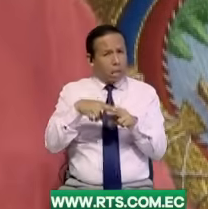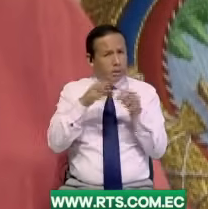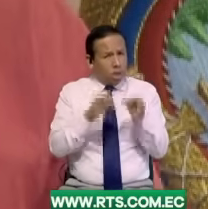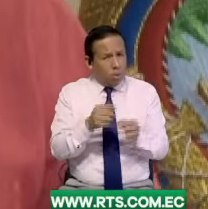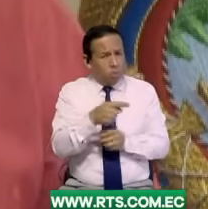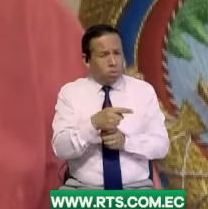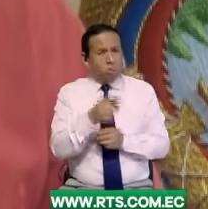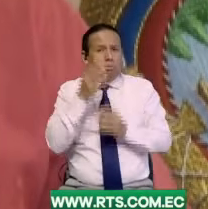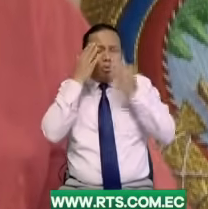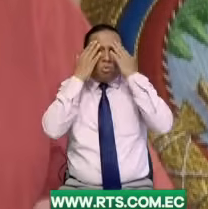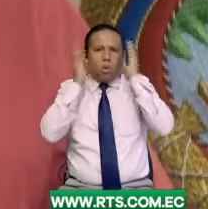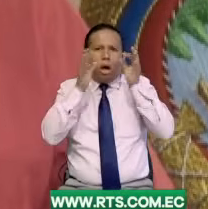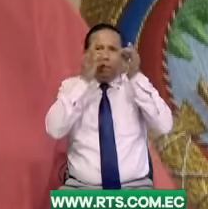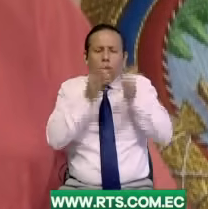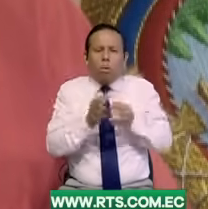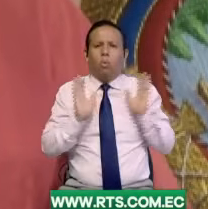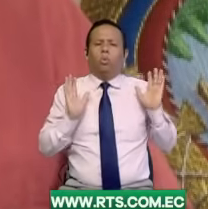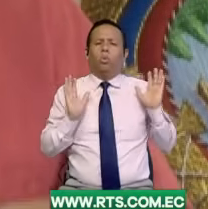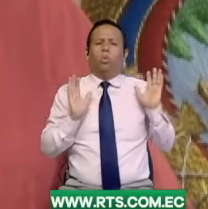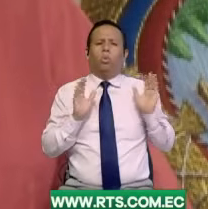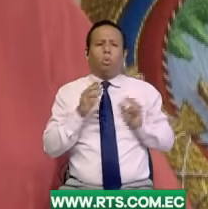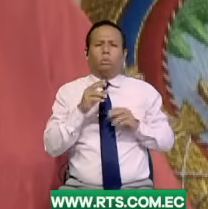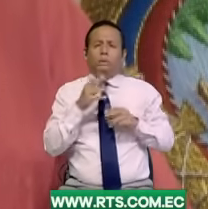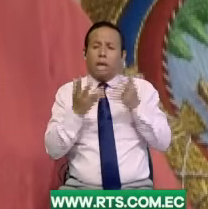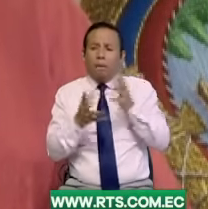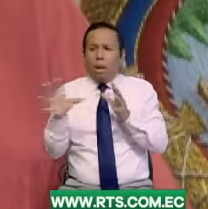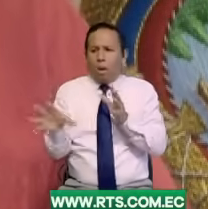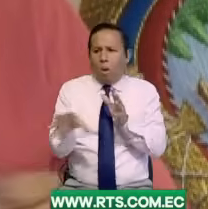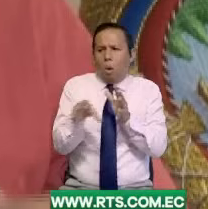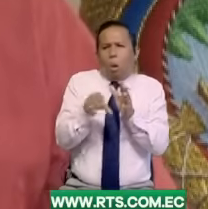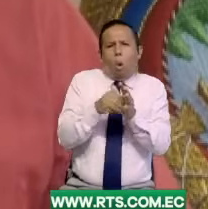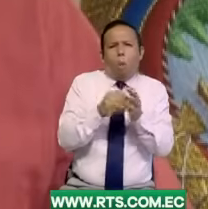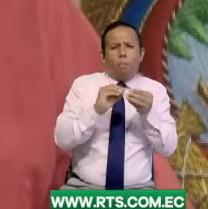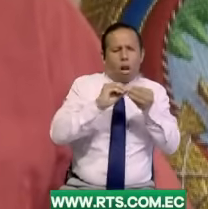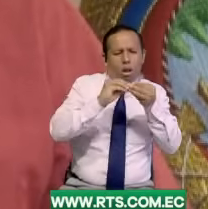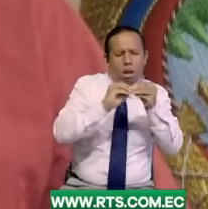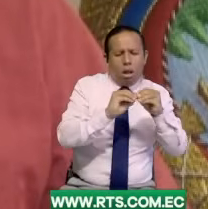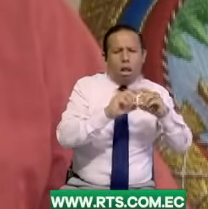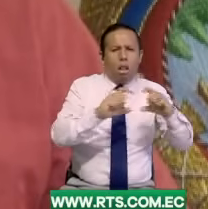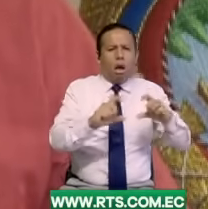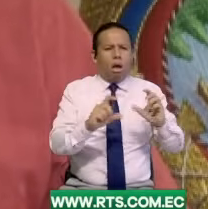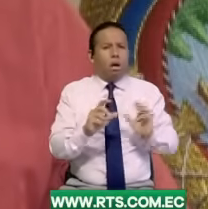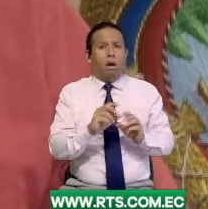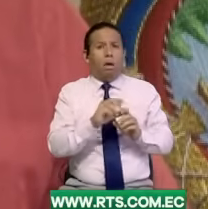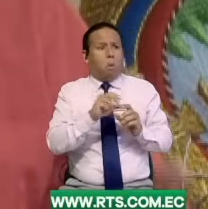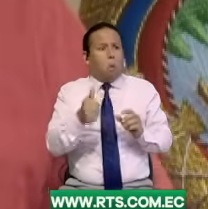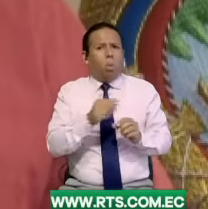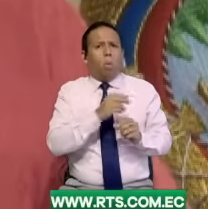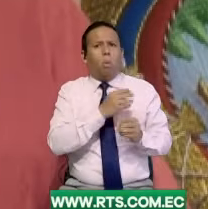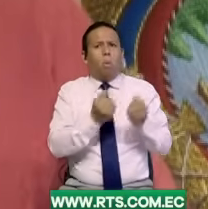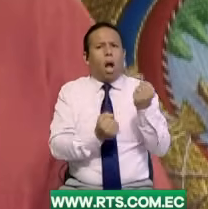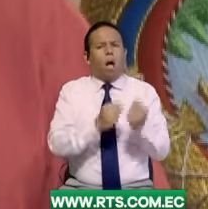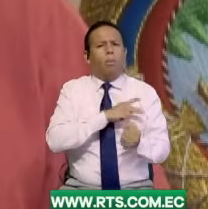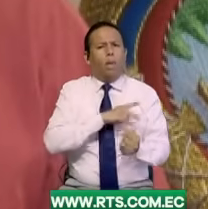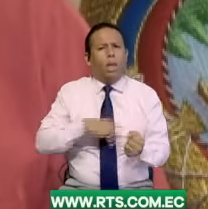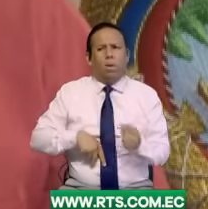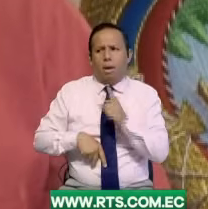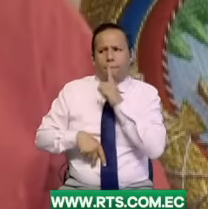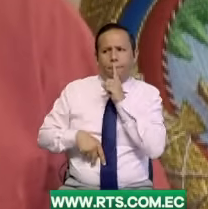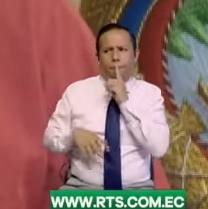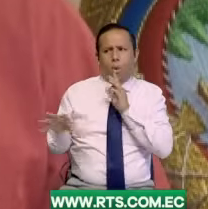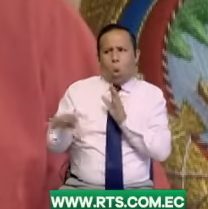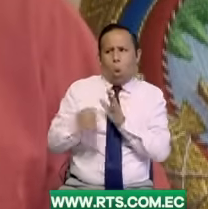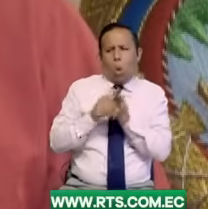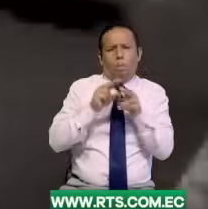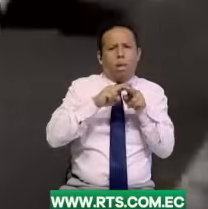estamos expuestos a que se clonen, se disfracen vehículos particulares y los pongan a trabajar